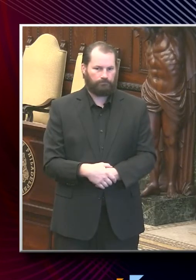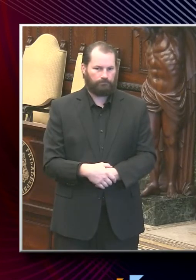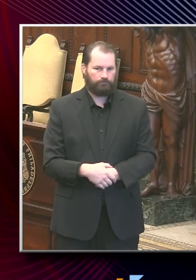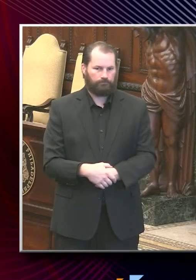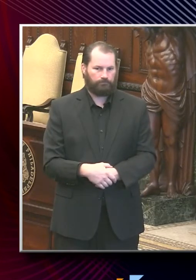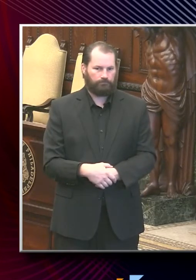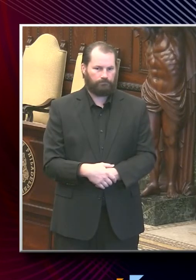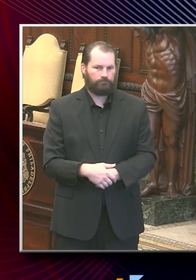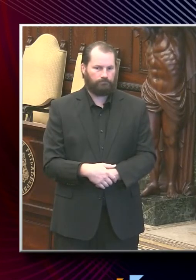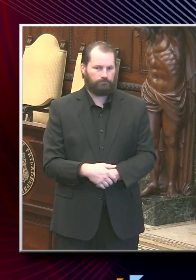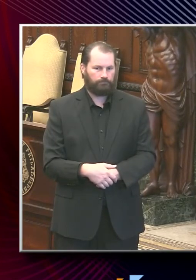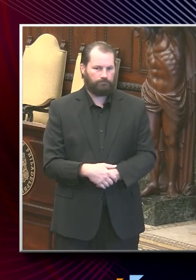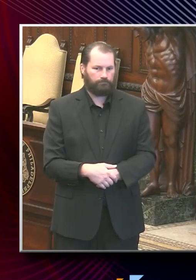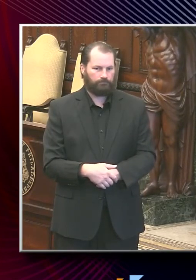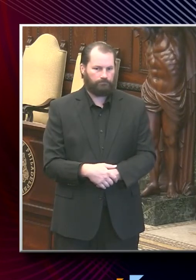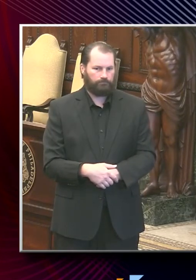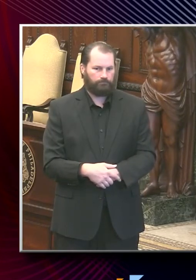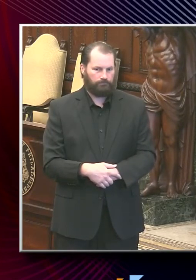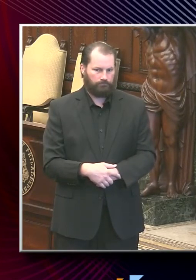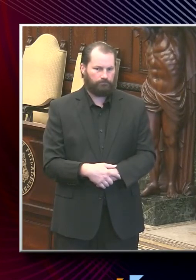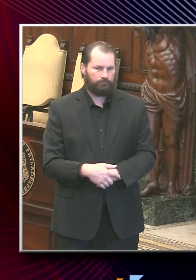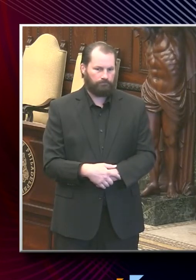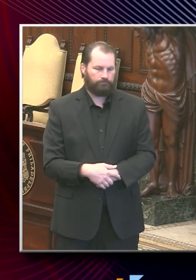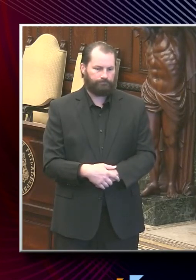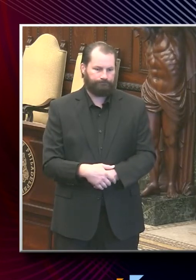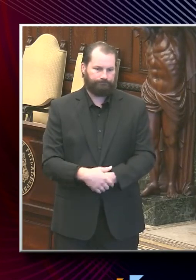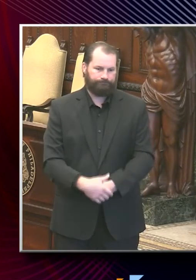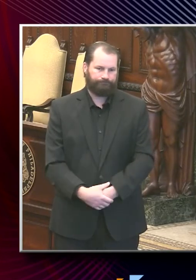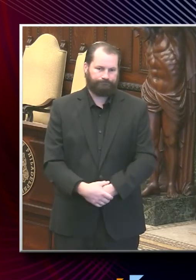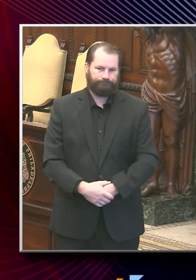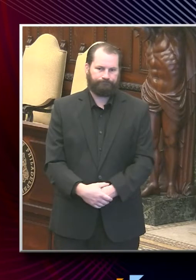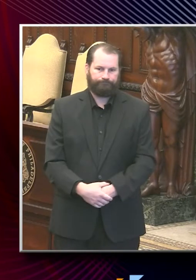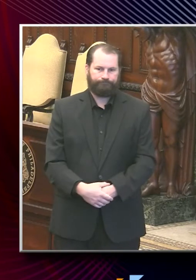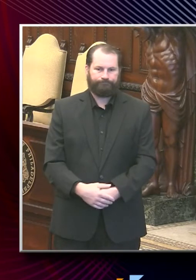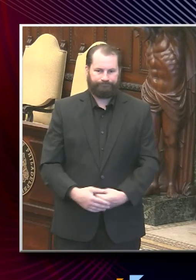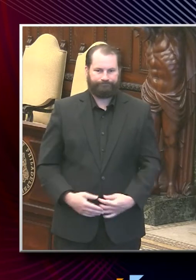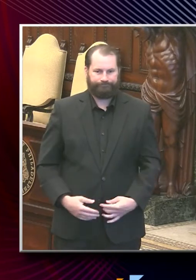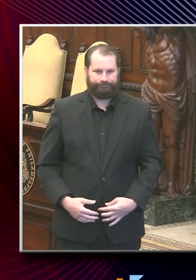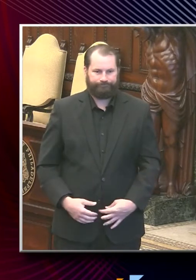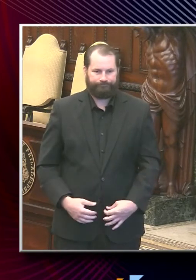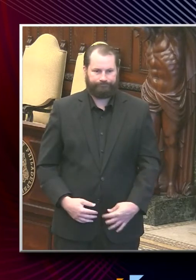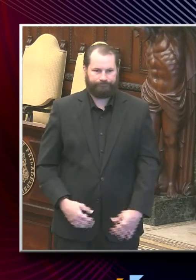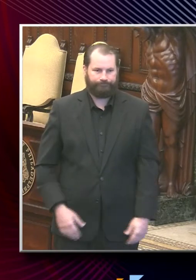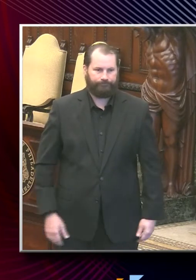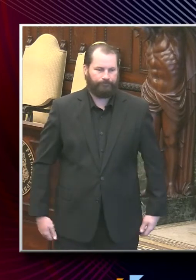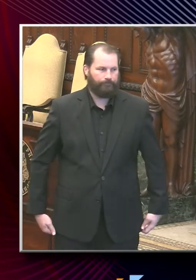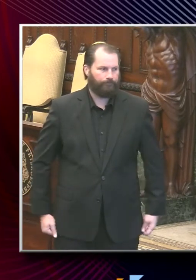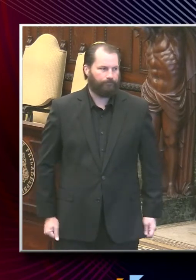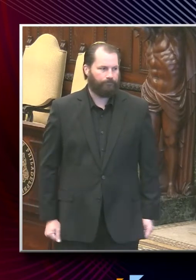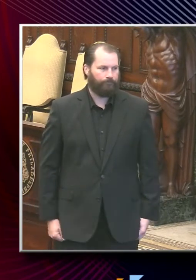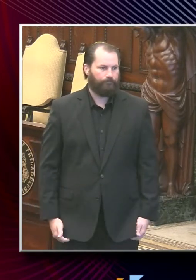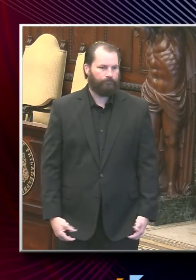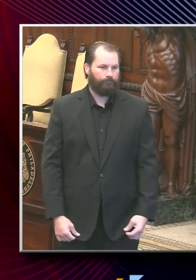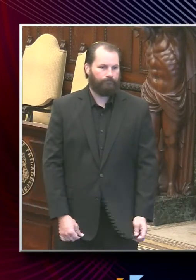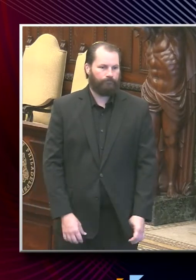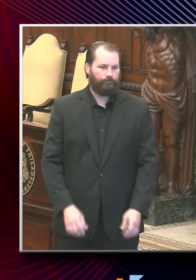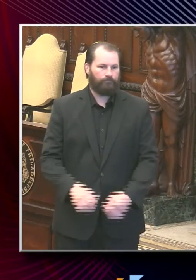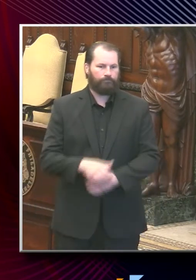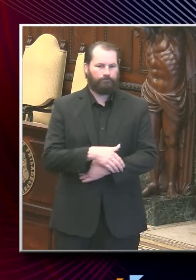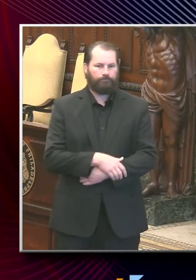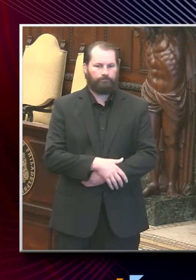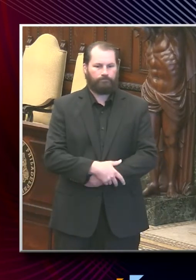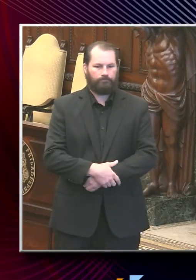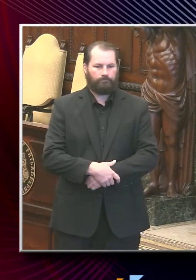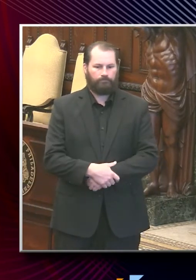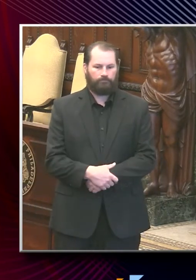Armando, ¿cómo estás? Buenas tardes, Argenis, ¿cómo estás tú? Buenas tardes, muy bien, gracias. Armando, mi pregunta es para Brian